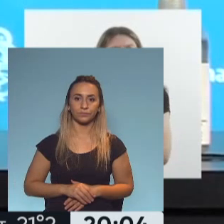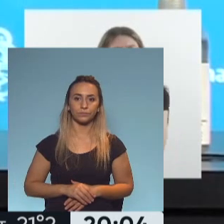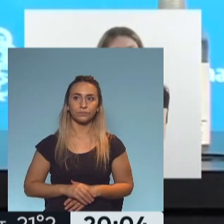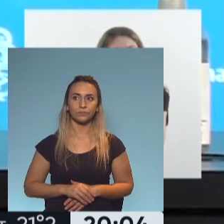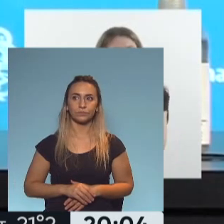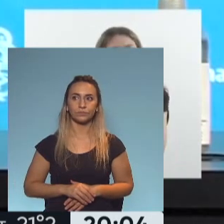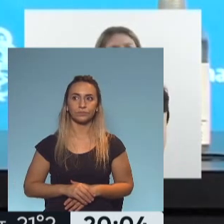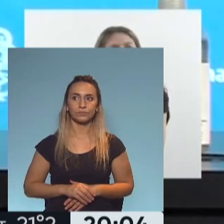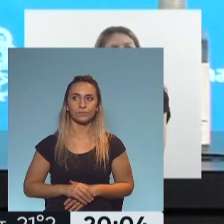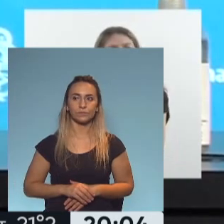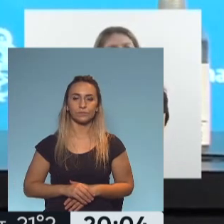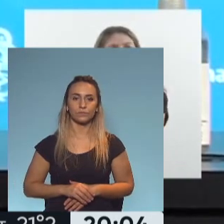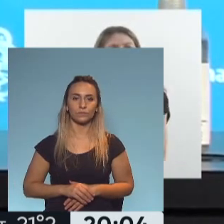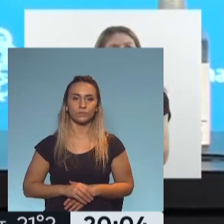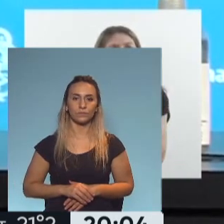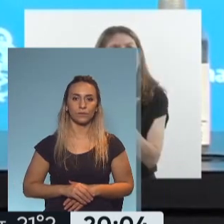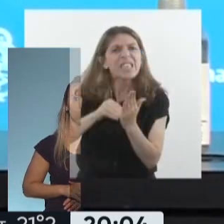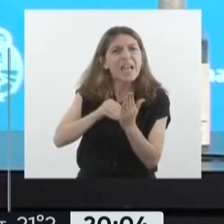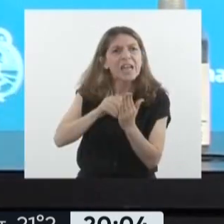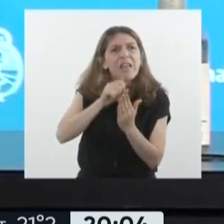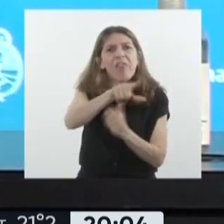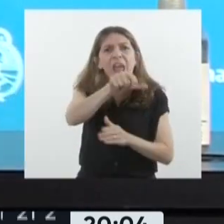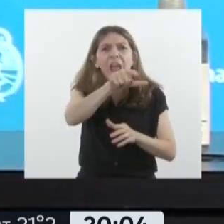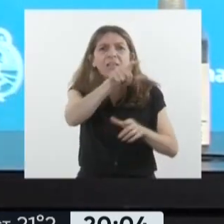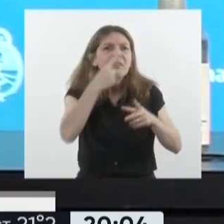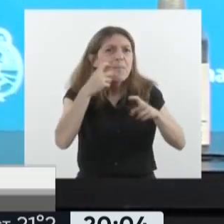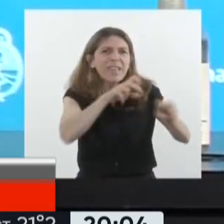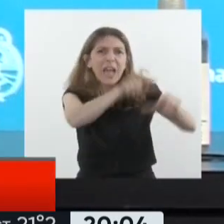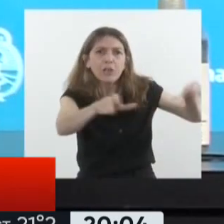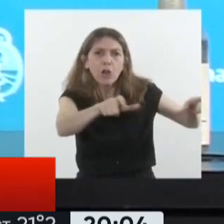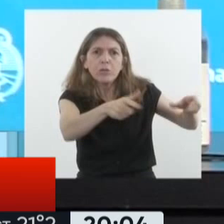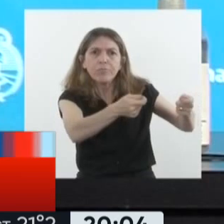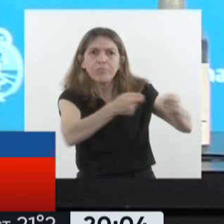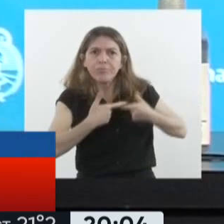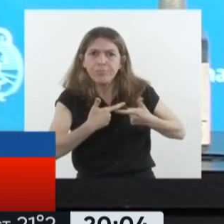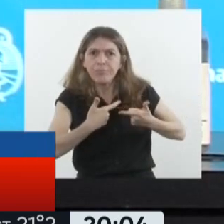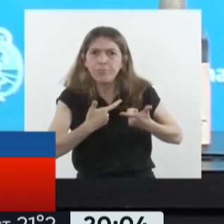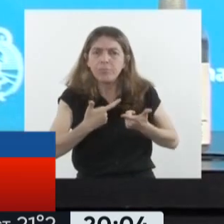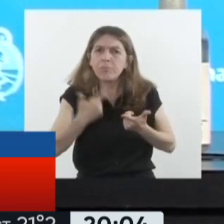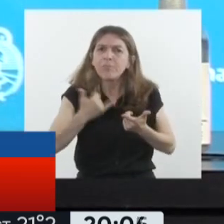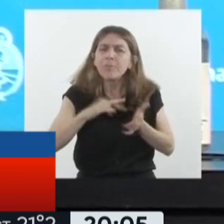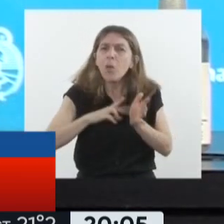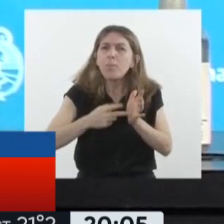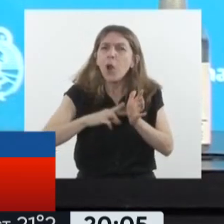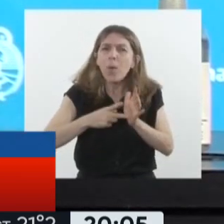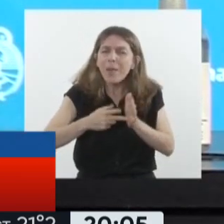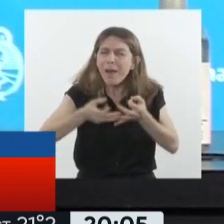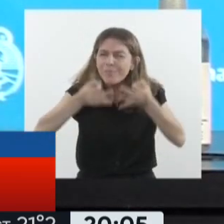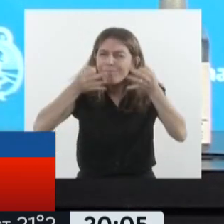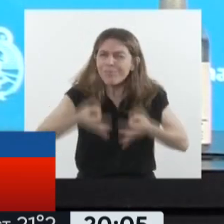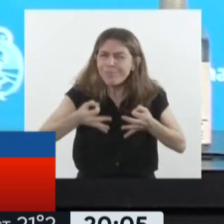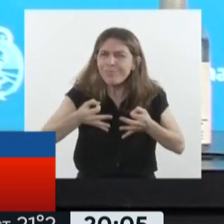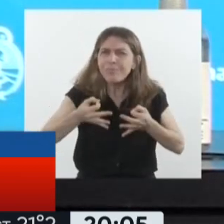los que contamos, dan cuenta de que el problema no ocurre efectivamente